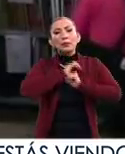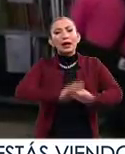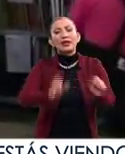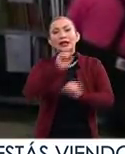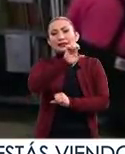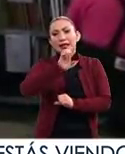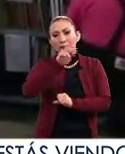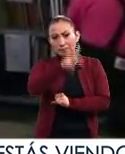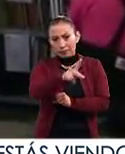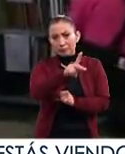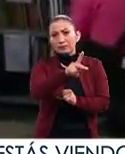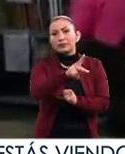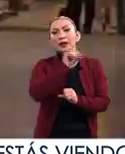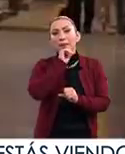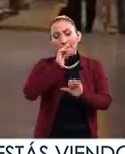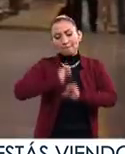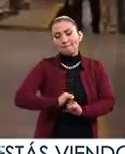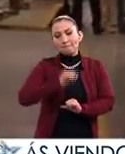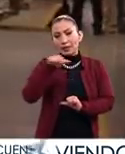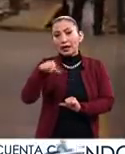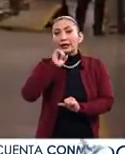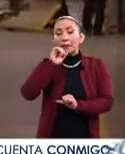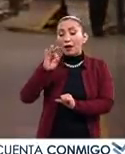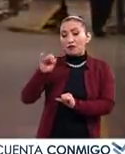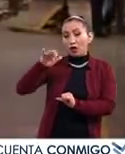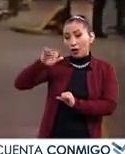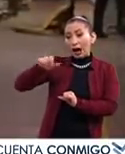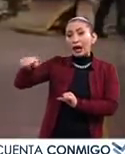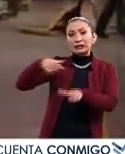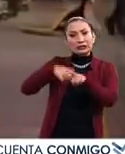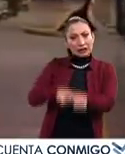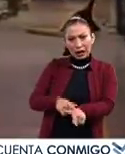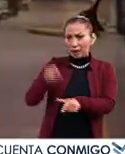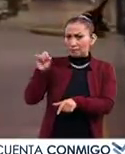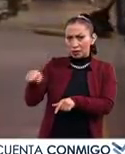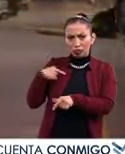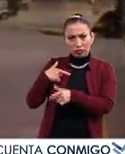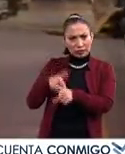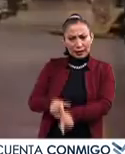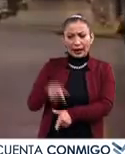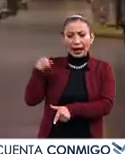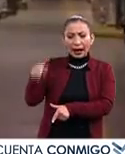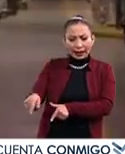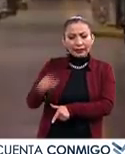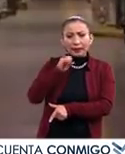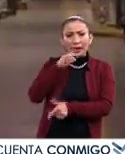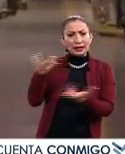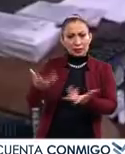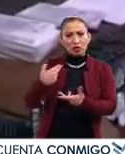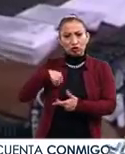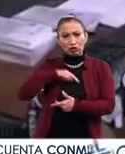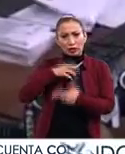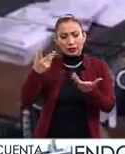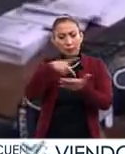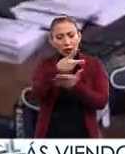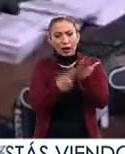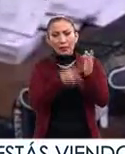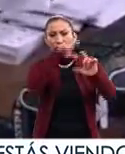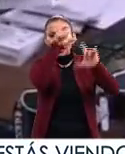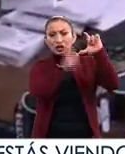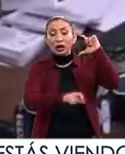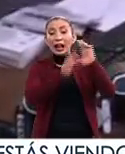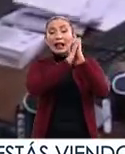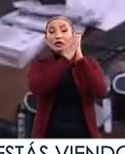Publicaciones de la SEP. Además de eso, desde el fondo va a ser el fondo, desde ahí nos hacemos cargo del Programa Nacional